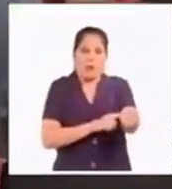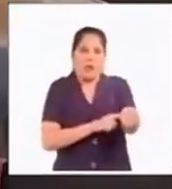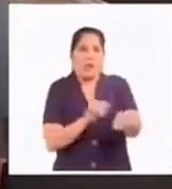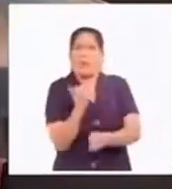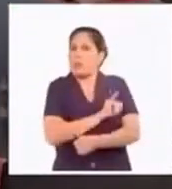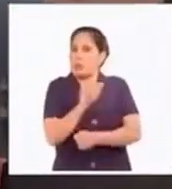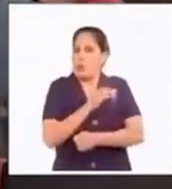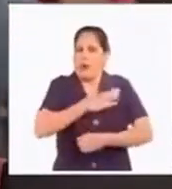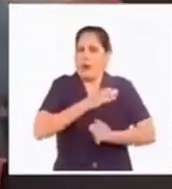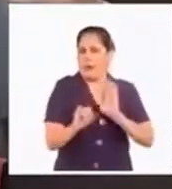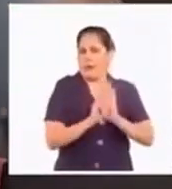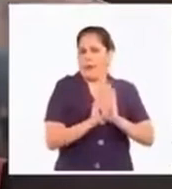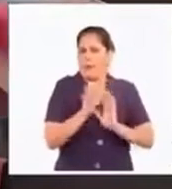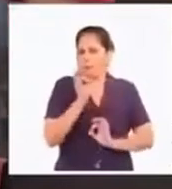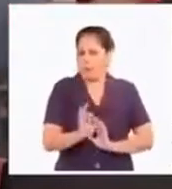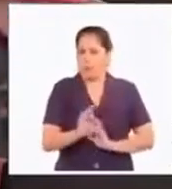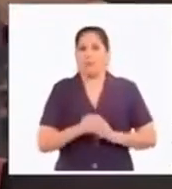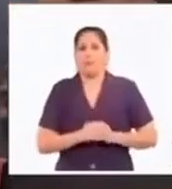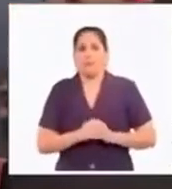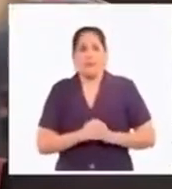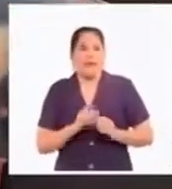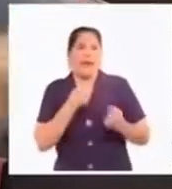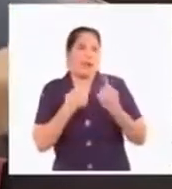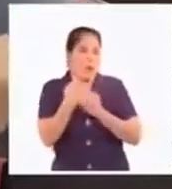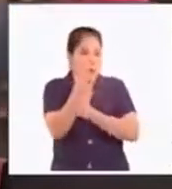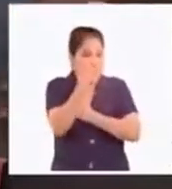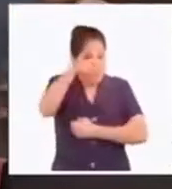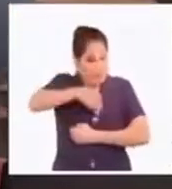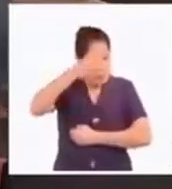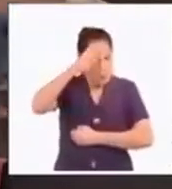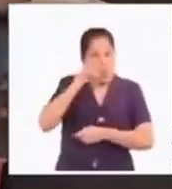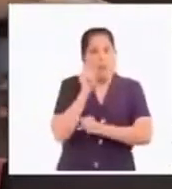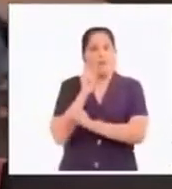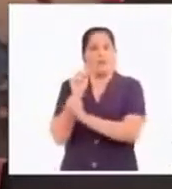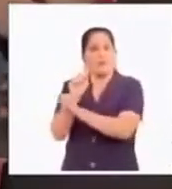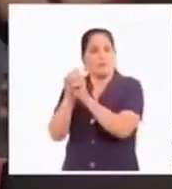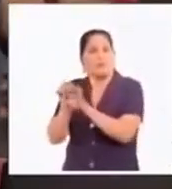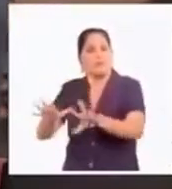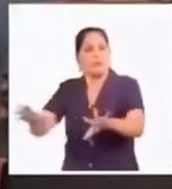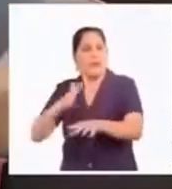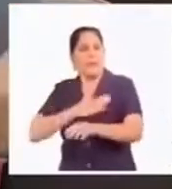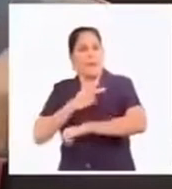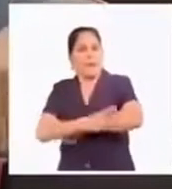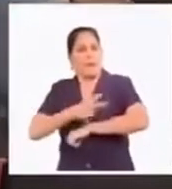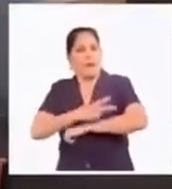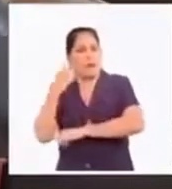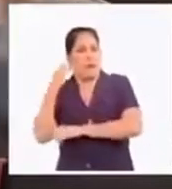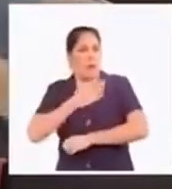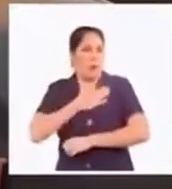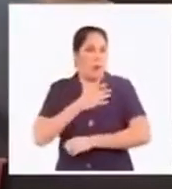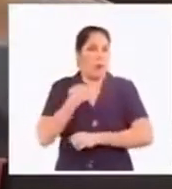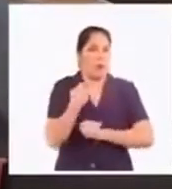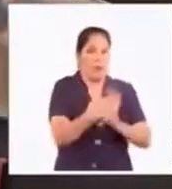embajadores cubanos en nuestros países y que lo que nos enseñaron aquí lo replicaremos allá, que lo que ustedes